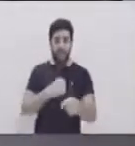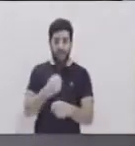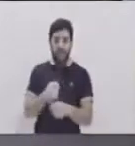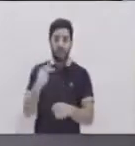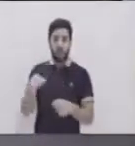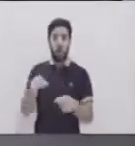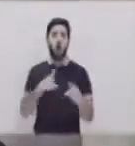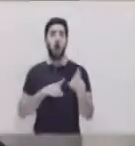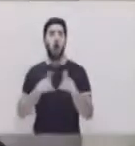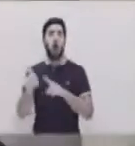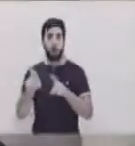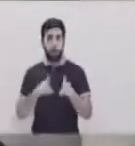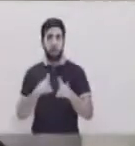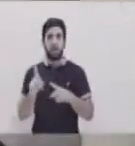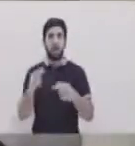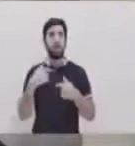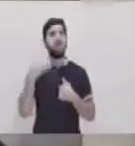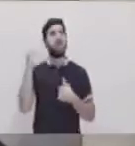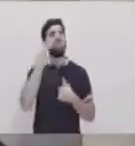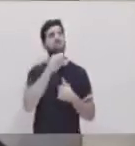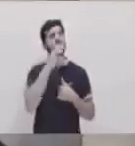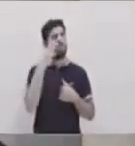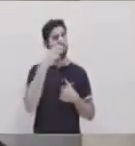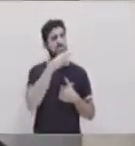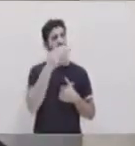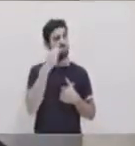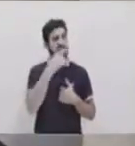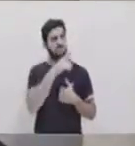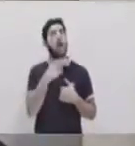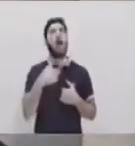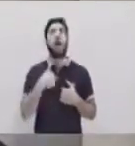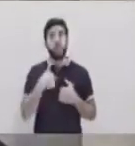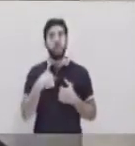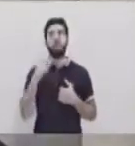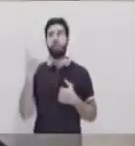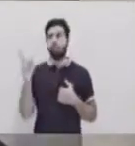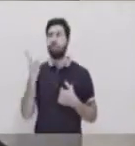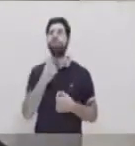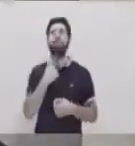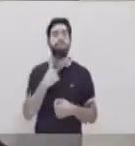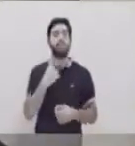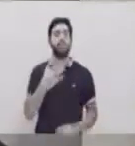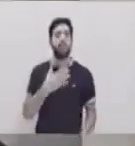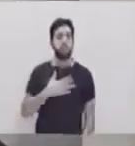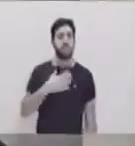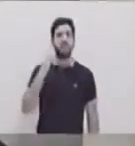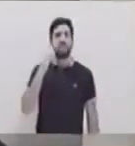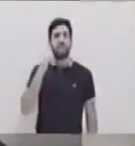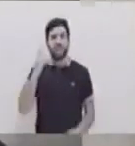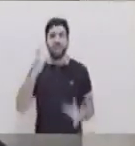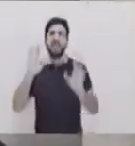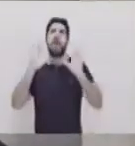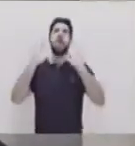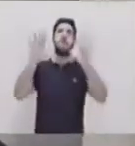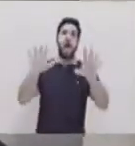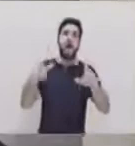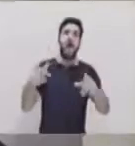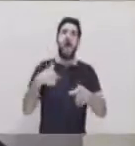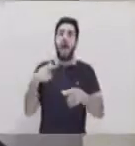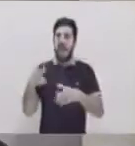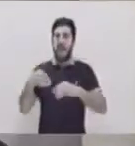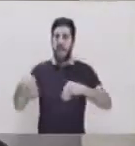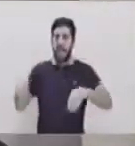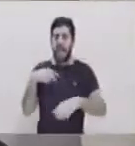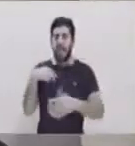una competencia y al final del día les dije a mis papás, miren, me gustó bastante, me gustó la experiencia de ir a tirarme a la arena, de ir a traer